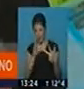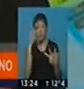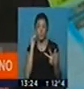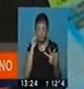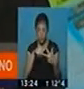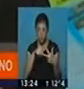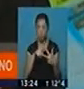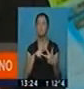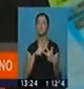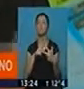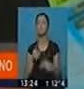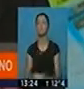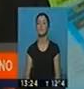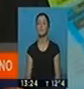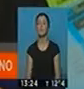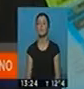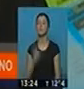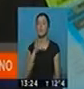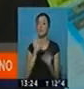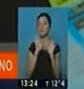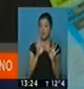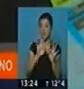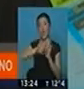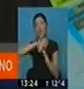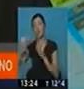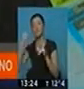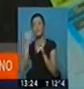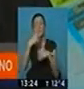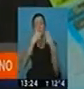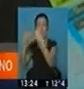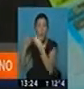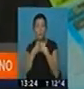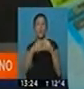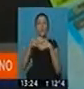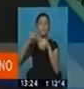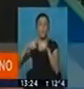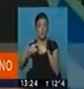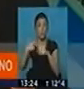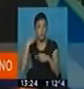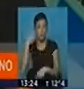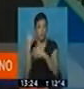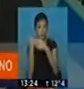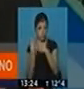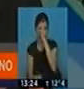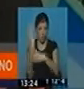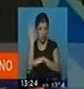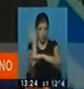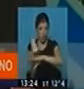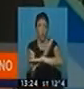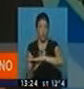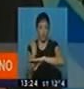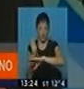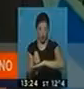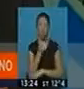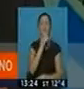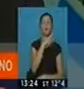tenido mayorías absolutas. El resto ha tenido que ir a coaliciones de gobierno. Esta es otra realidad, que en España se dan en autonomías, se